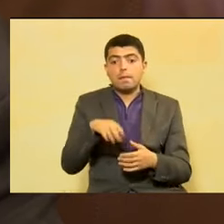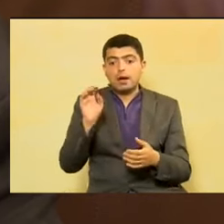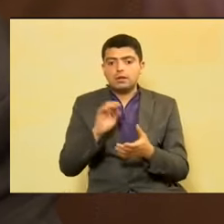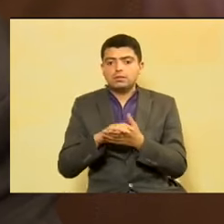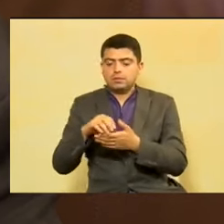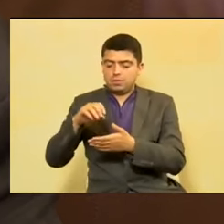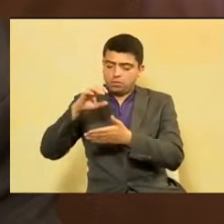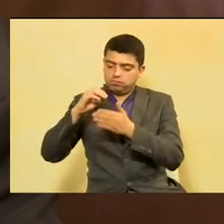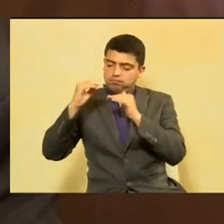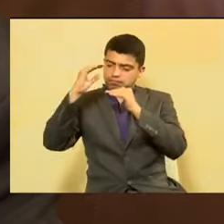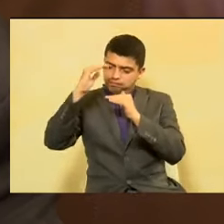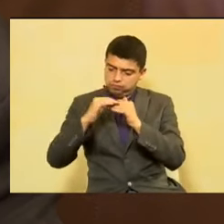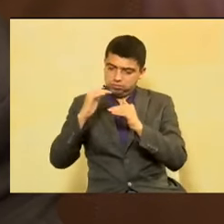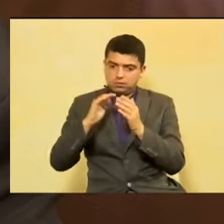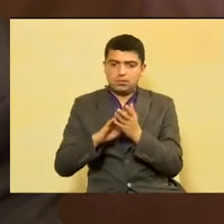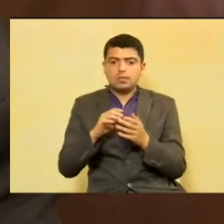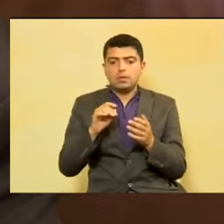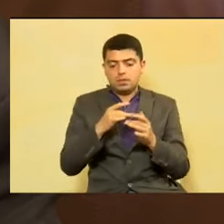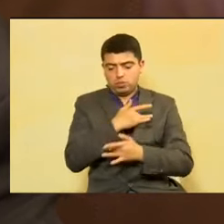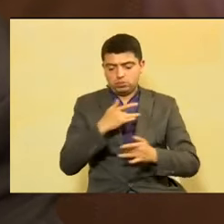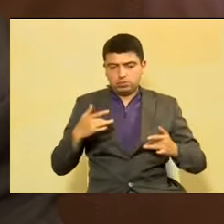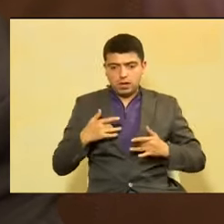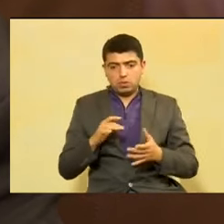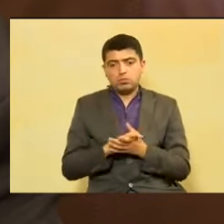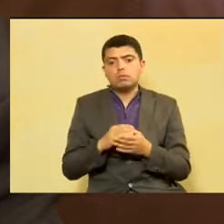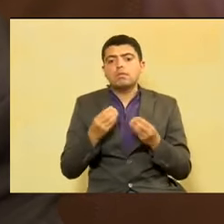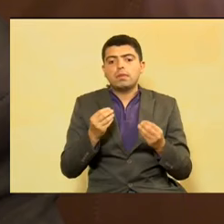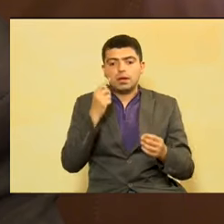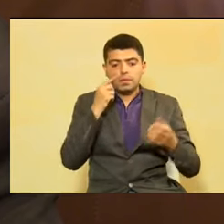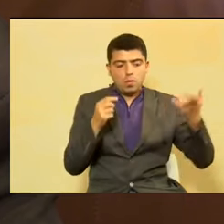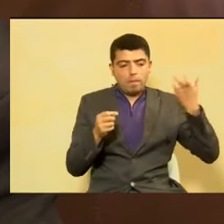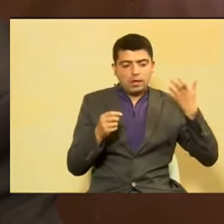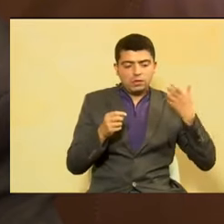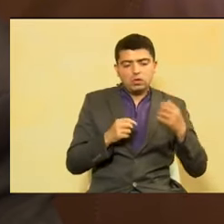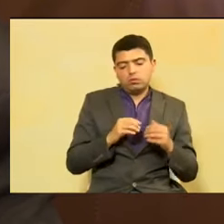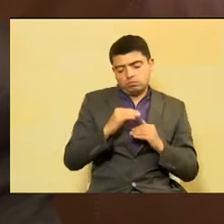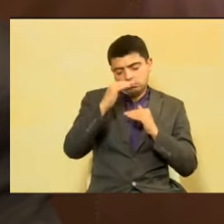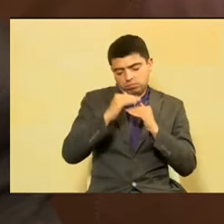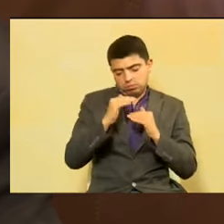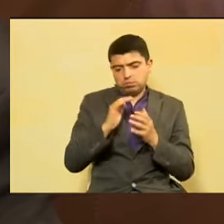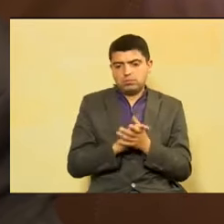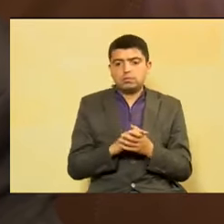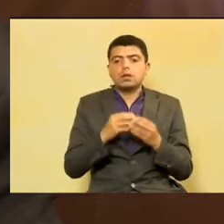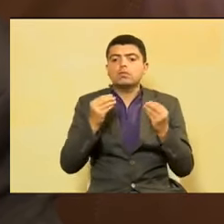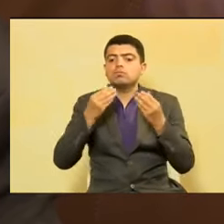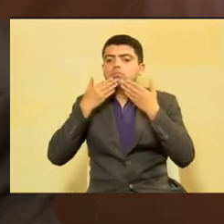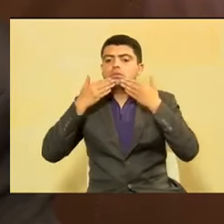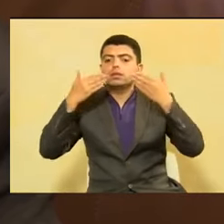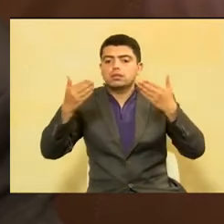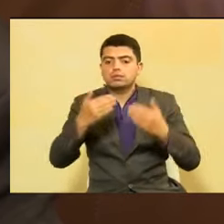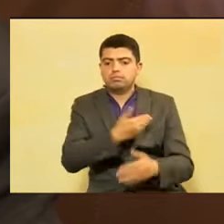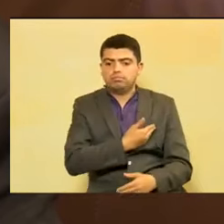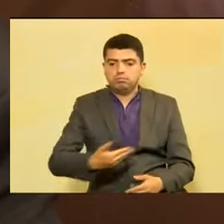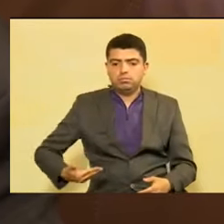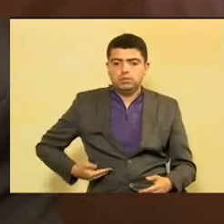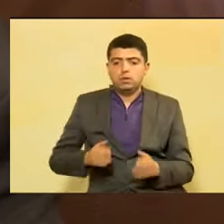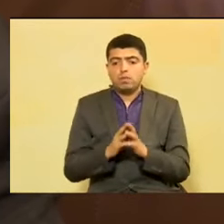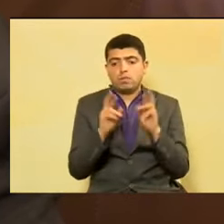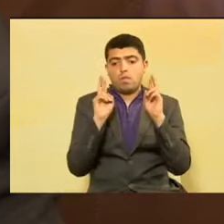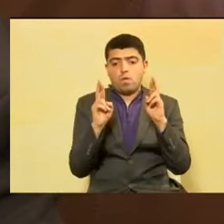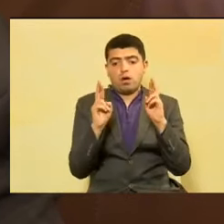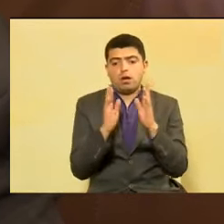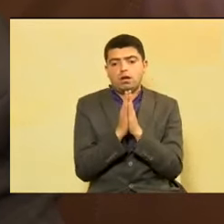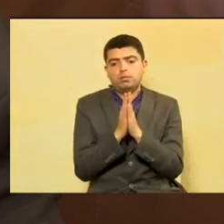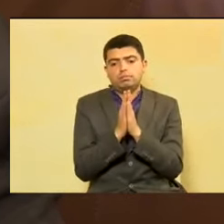rebaja en los descuentos en la en la salud para los pensionados para los pensionados Muchas gracias señora presidenta y ojalá por